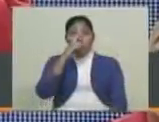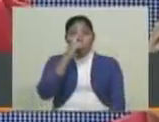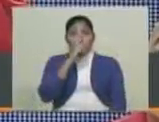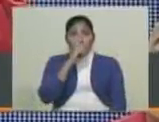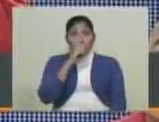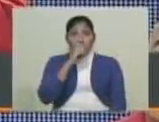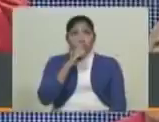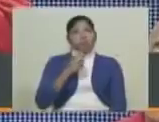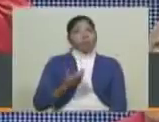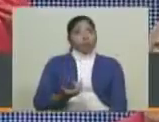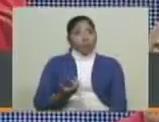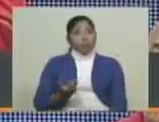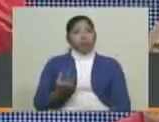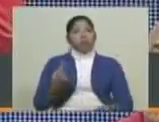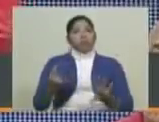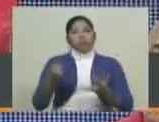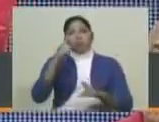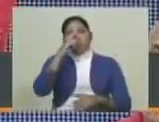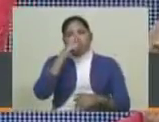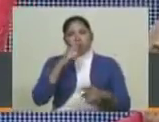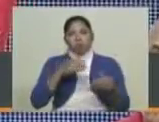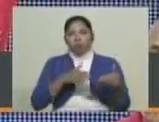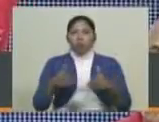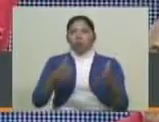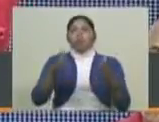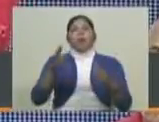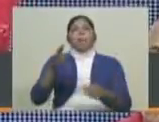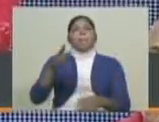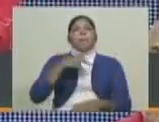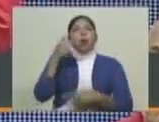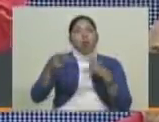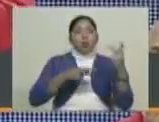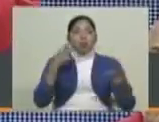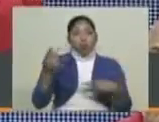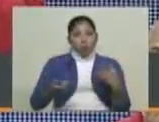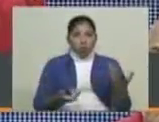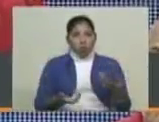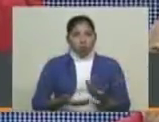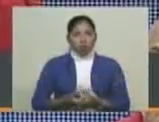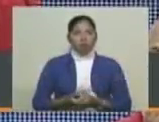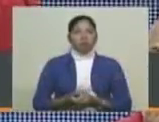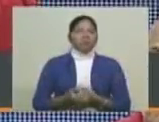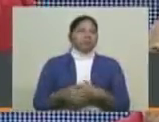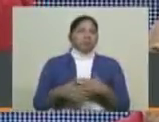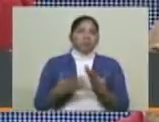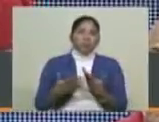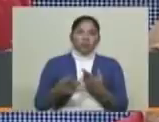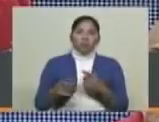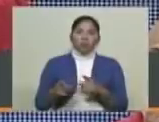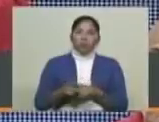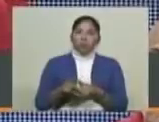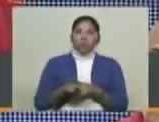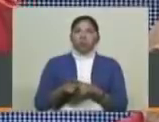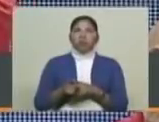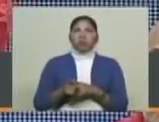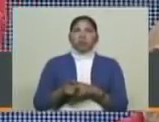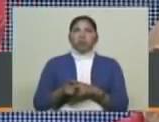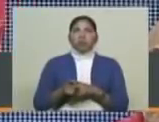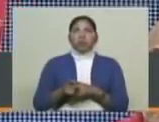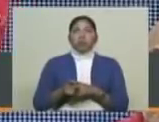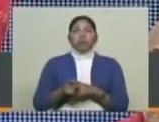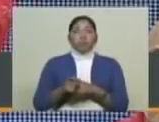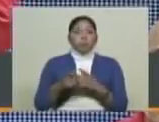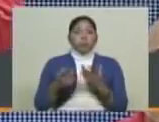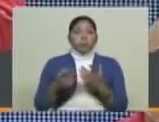6 años de horizonte político para actuar, que marcan y pueden marcar una gran diferencia para este